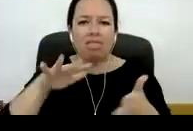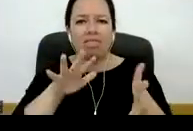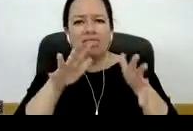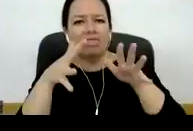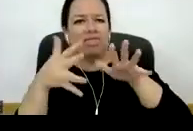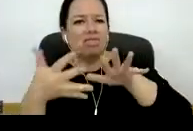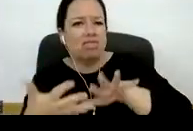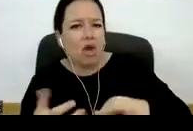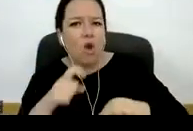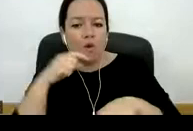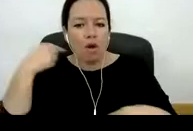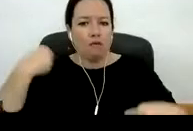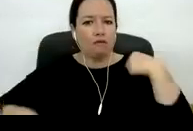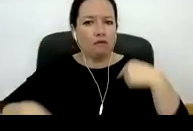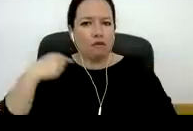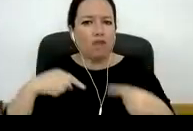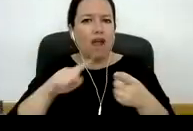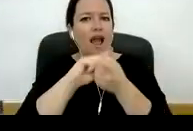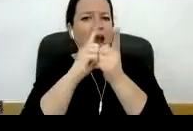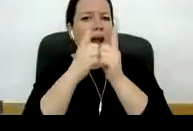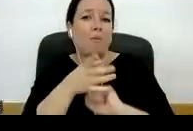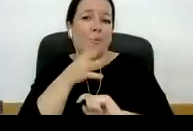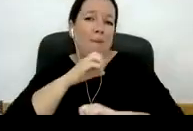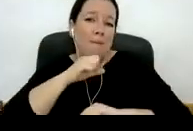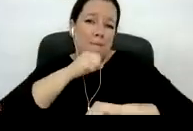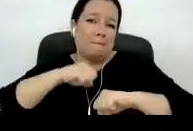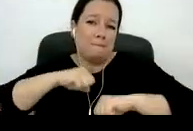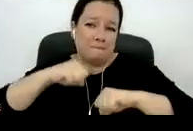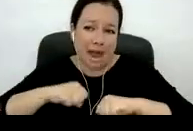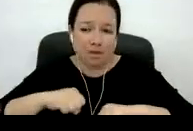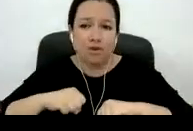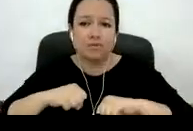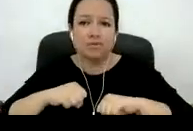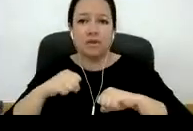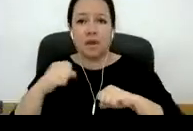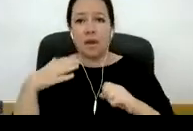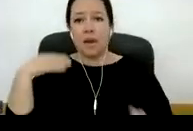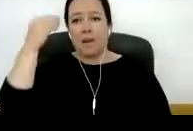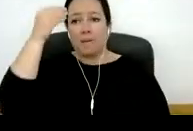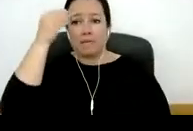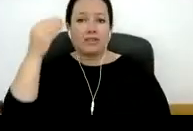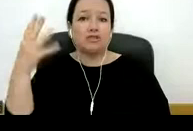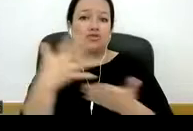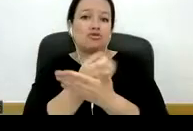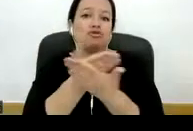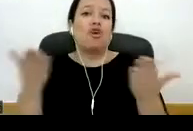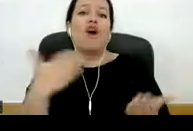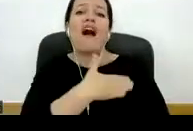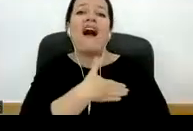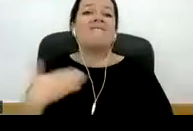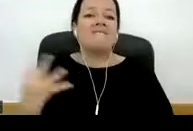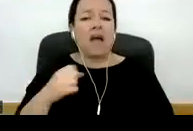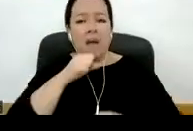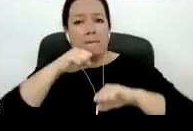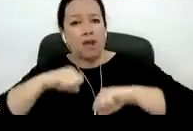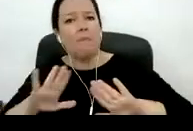van cambiando determinadas funciones conforme vamos envejeciendo. Lo que creo que deseamos todos y todas es un envejecimiento lo más